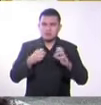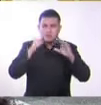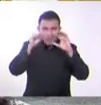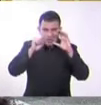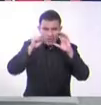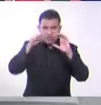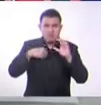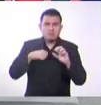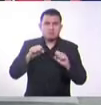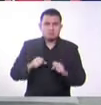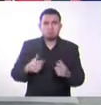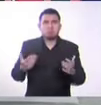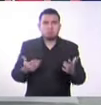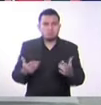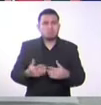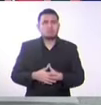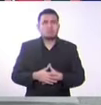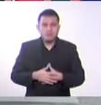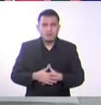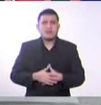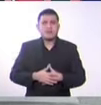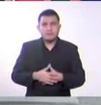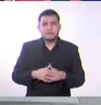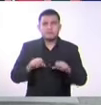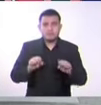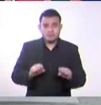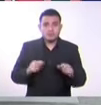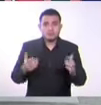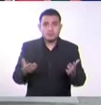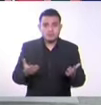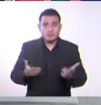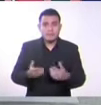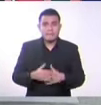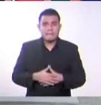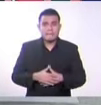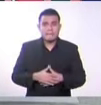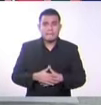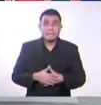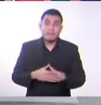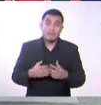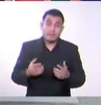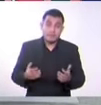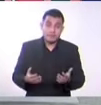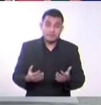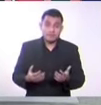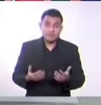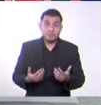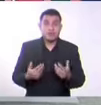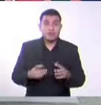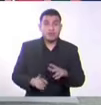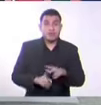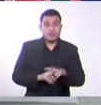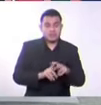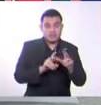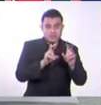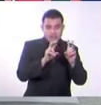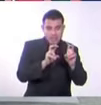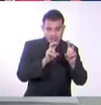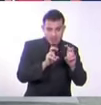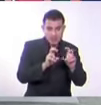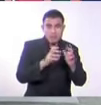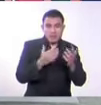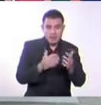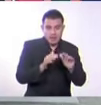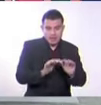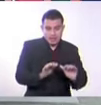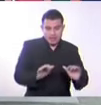yo? Claro que sí, Luis. Sí lo pudieras hacer. ¿Ah, sí? Sí lo pudieras hacer. Solo que hay contenidos que son para niños, o sea, para